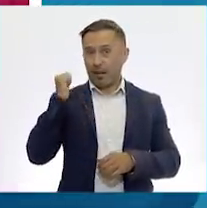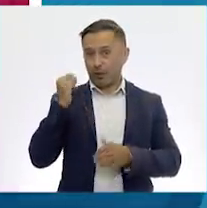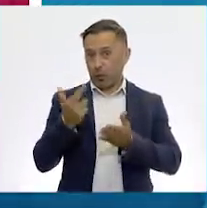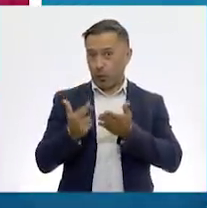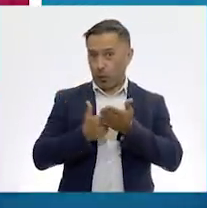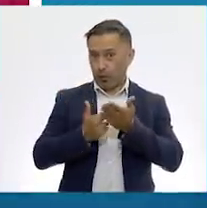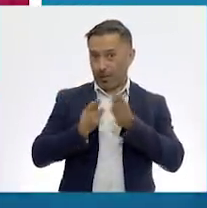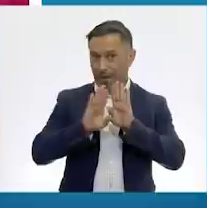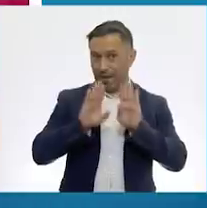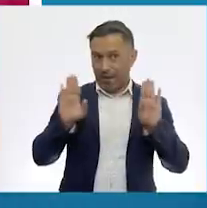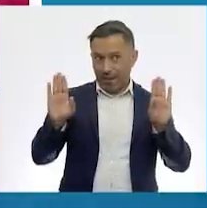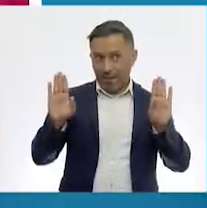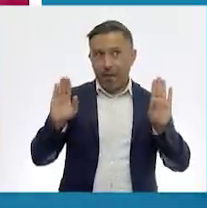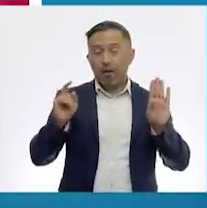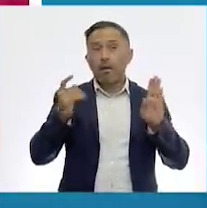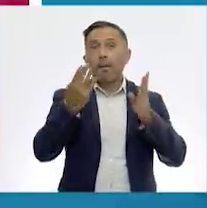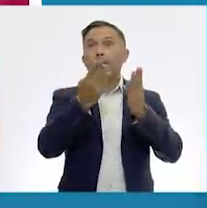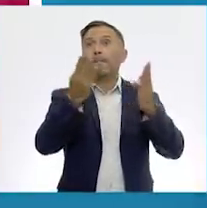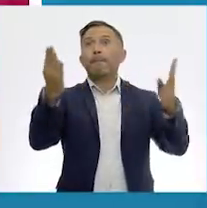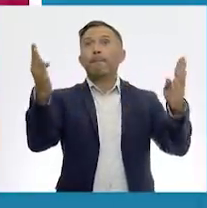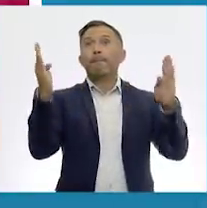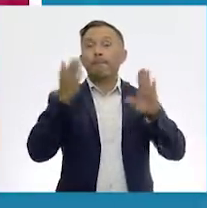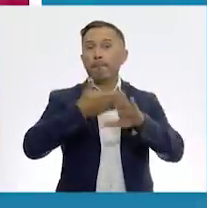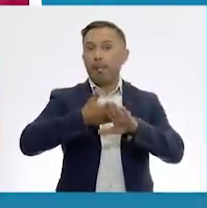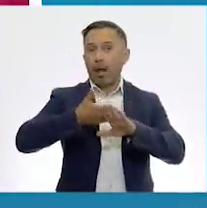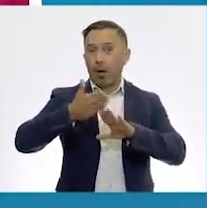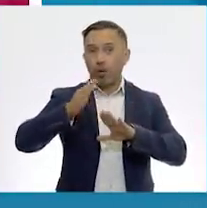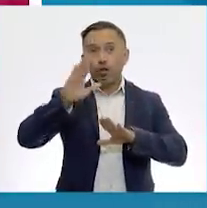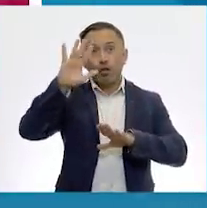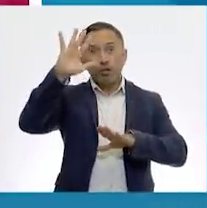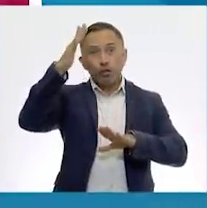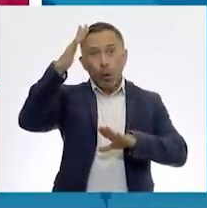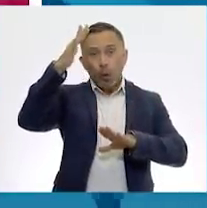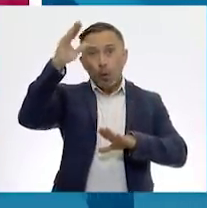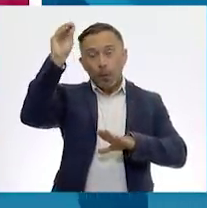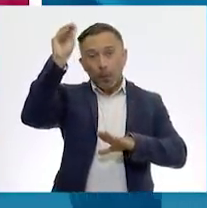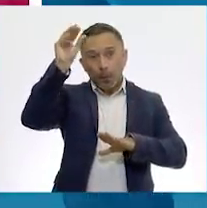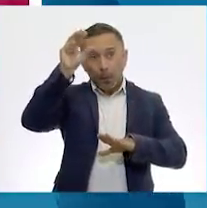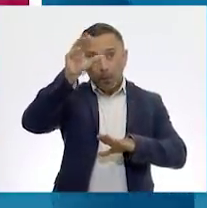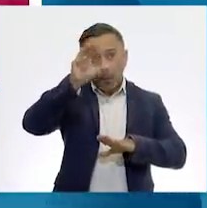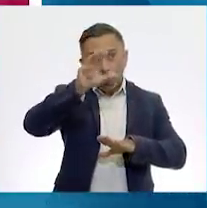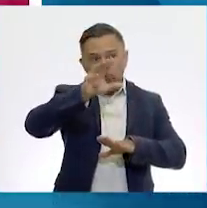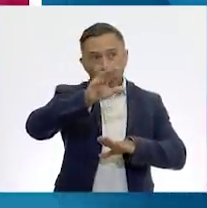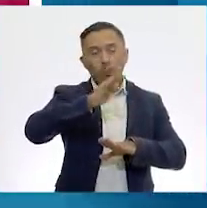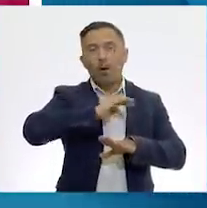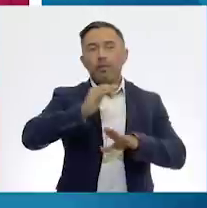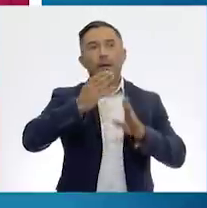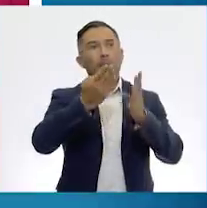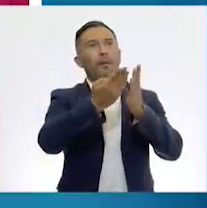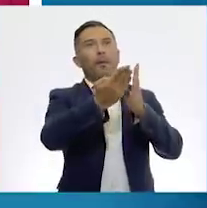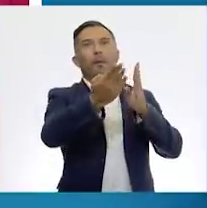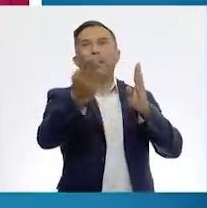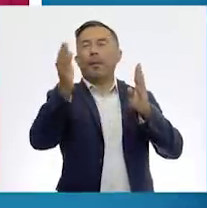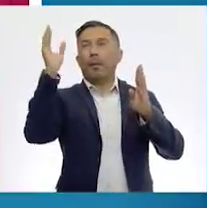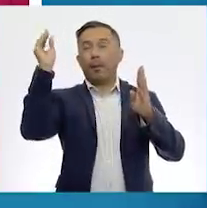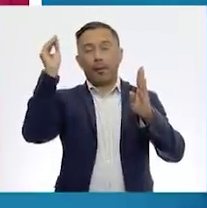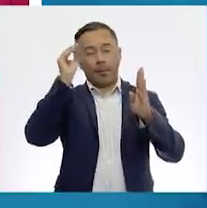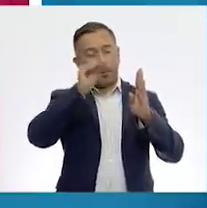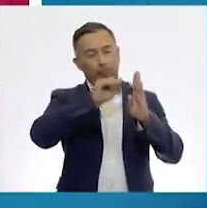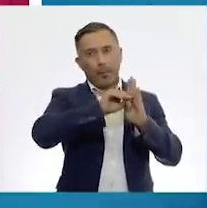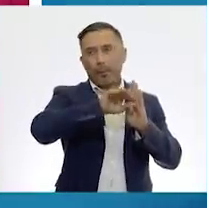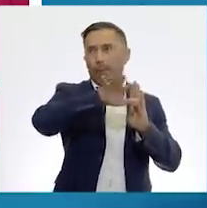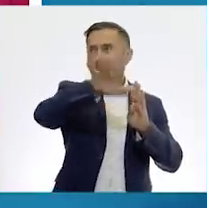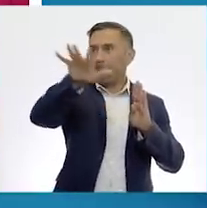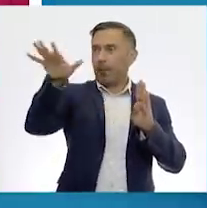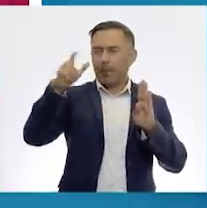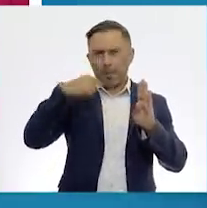paredes de blanco, cuando entra la luz del sol, pinta las demás paredes de rosa y uno pensaría que todo está pintado